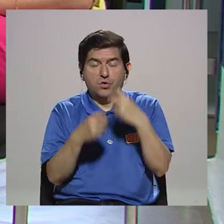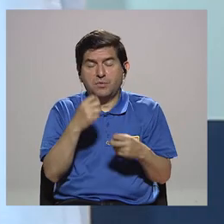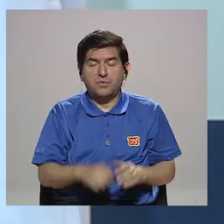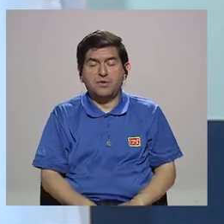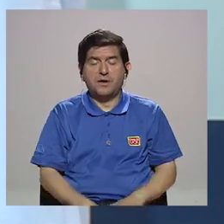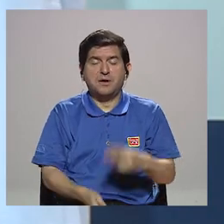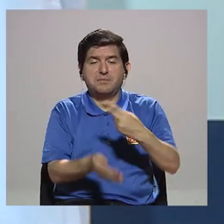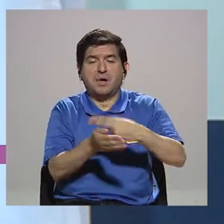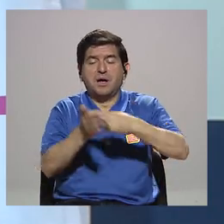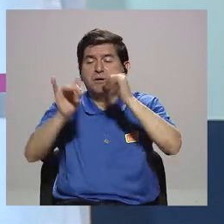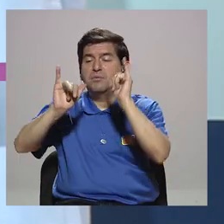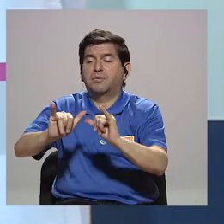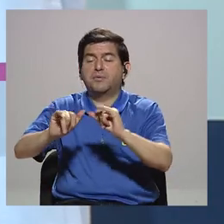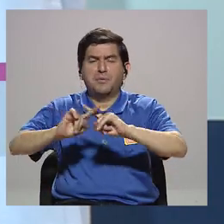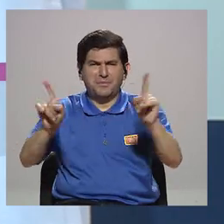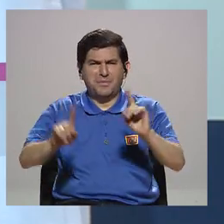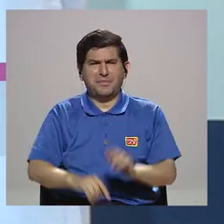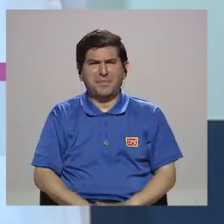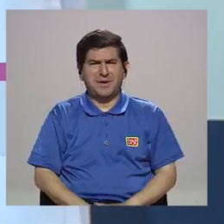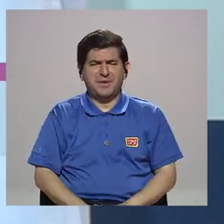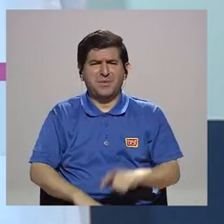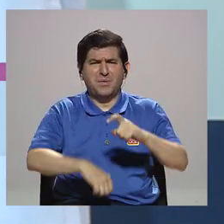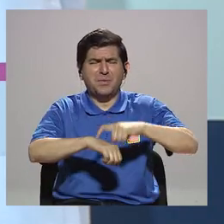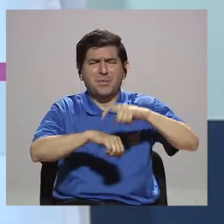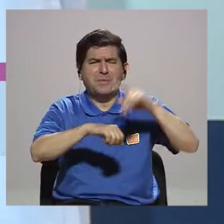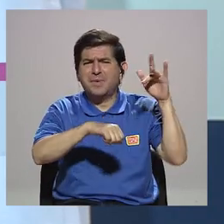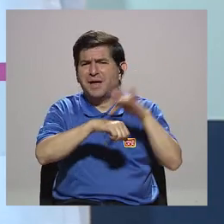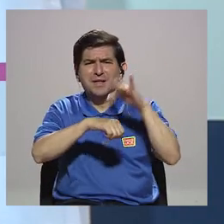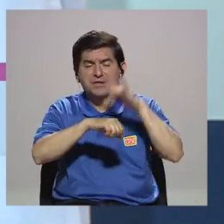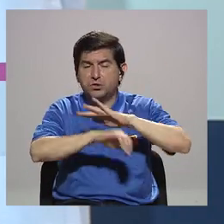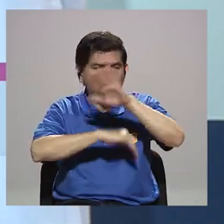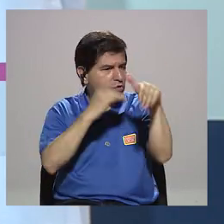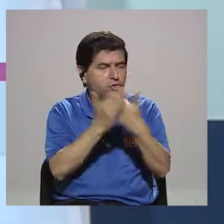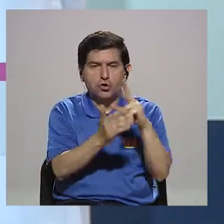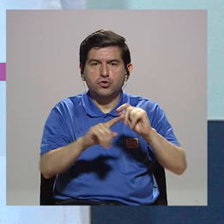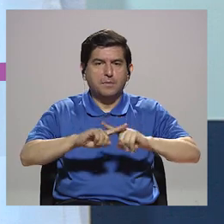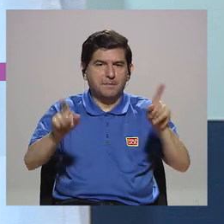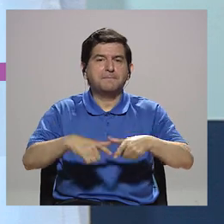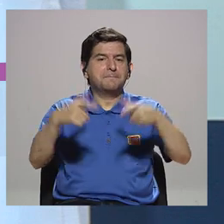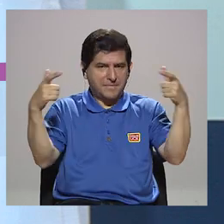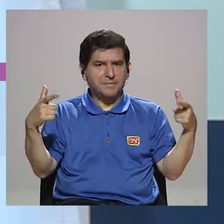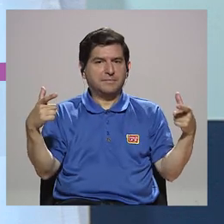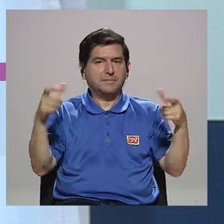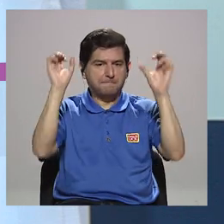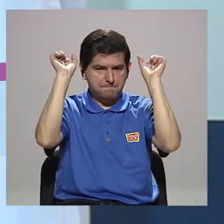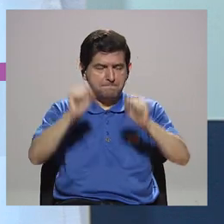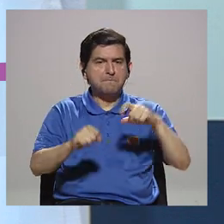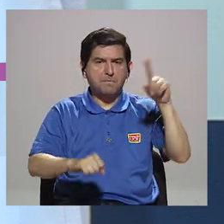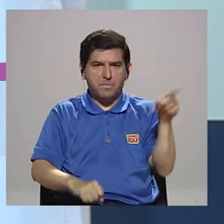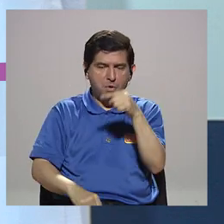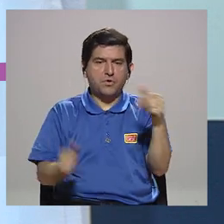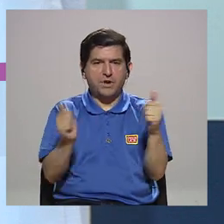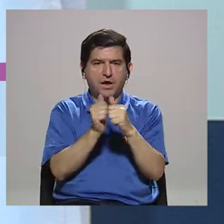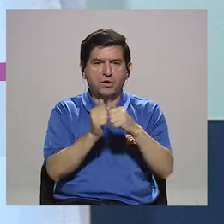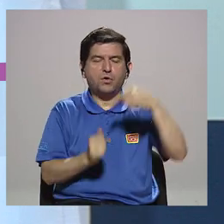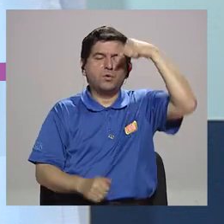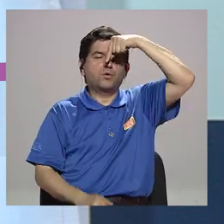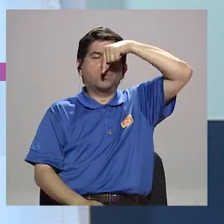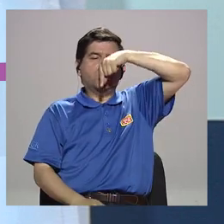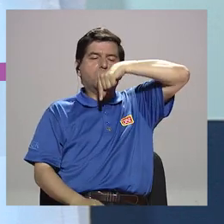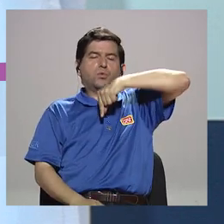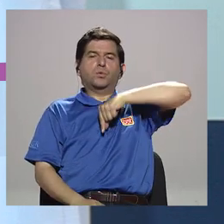problema, internamientos y todo. Pero en estados tempranos, no en todos, pero en la mayoría, se pueden quitar con el